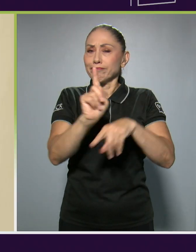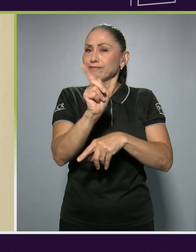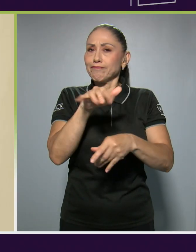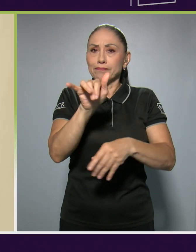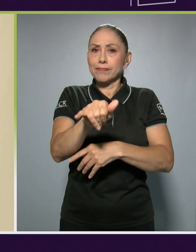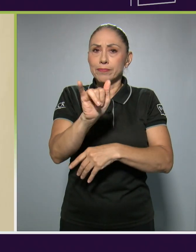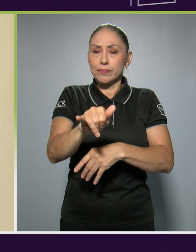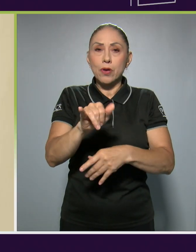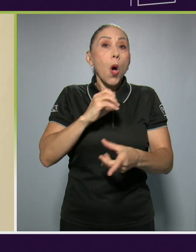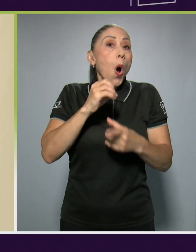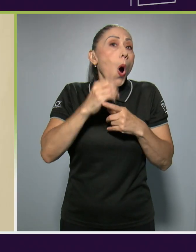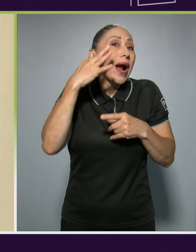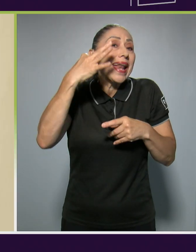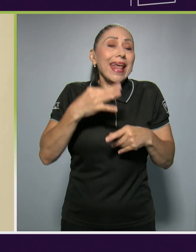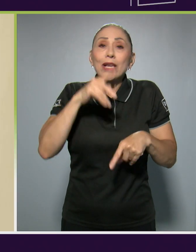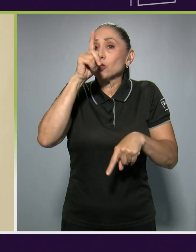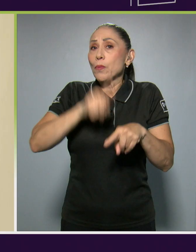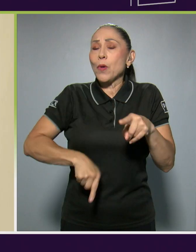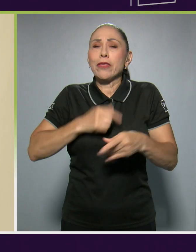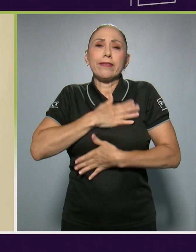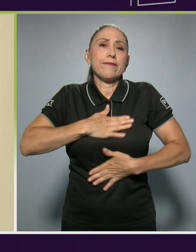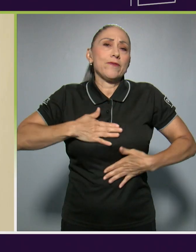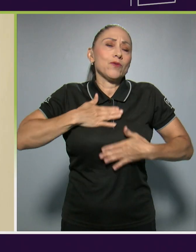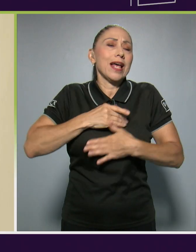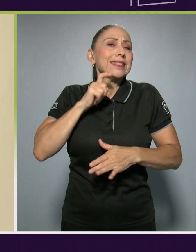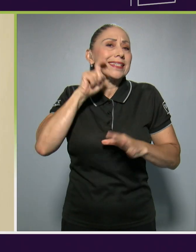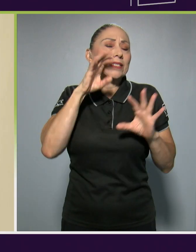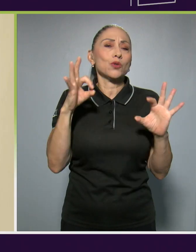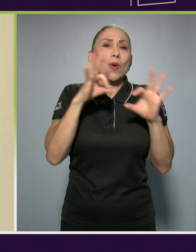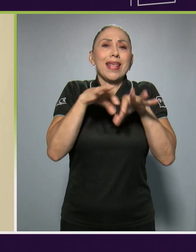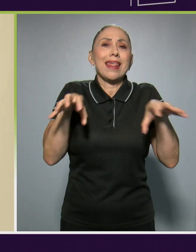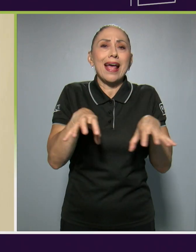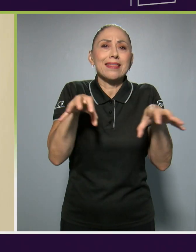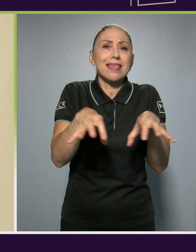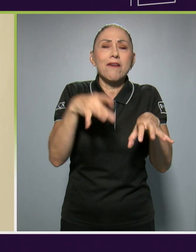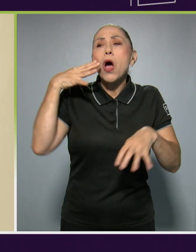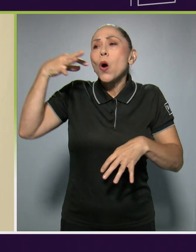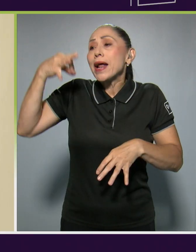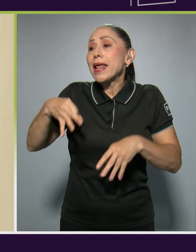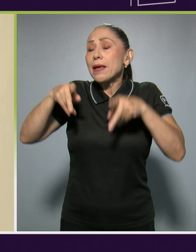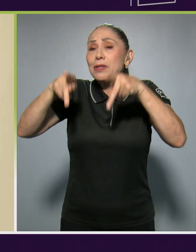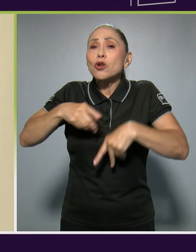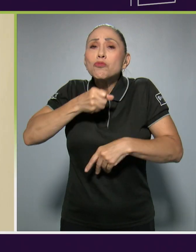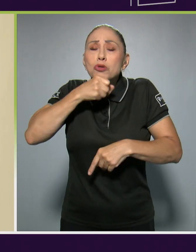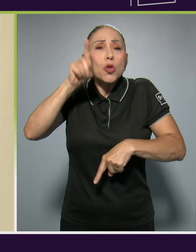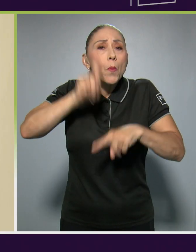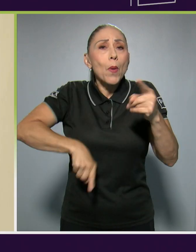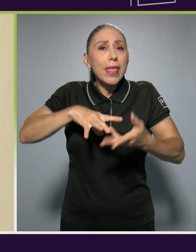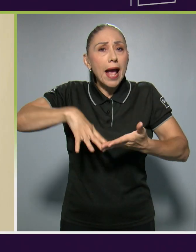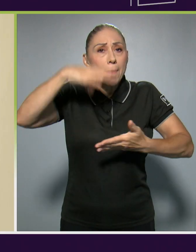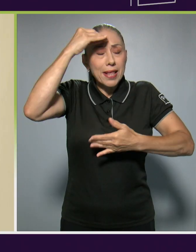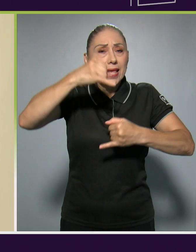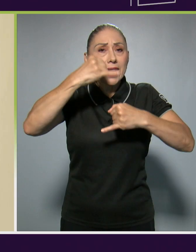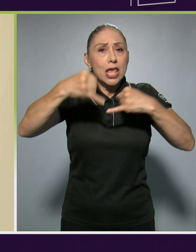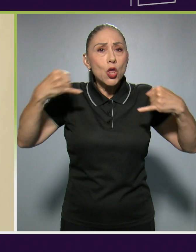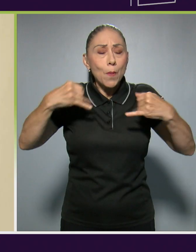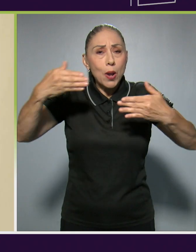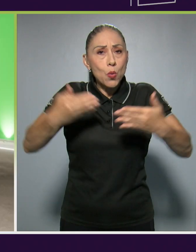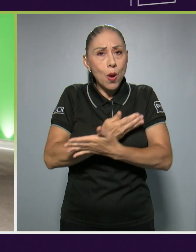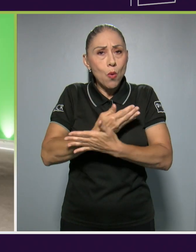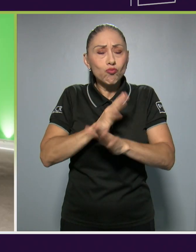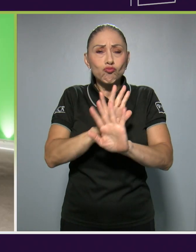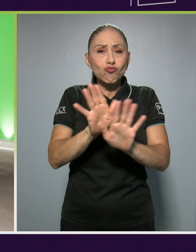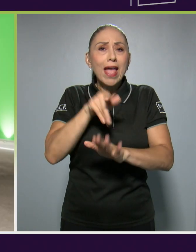una sexualidad activa, o que las personas mayores no pueden aprender un idioma nuevo. Más bien, eso afecta la salud